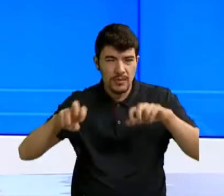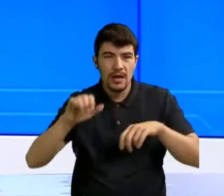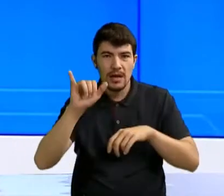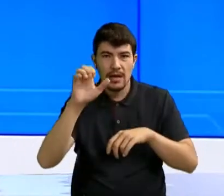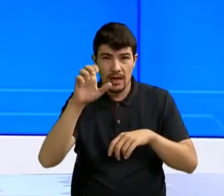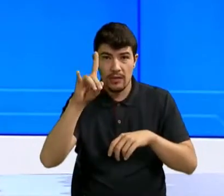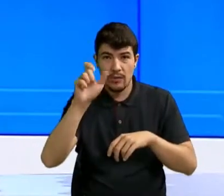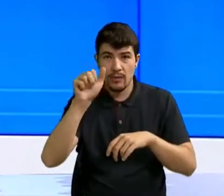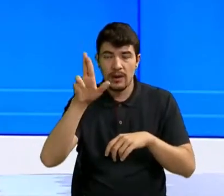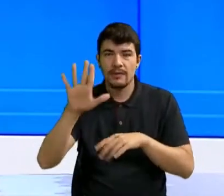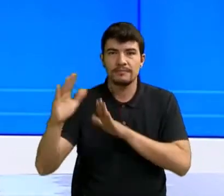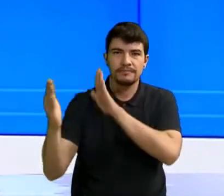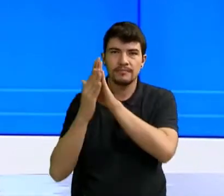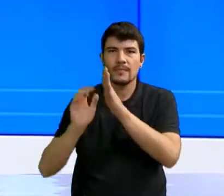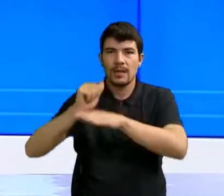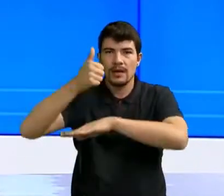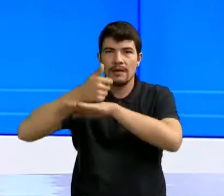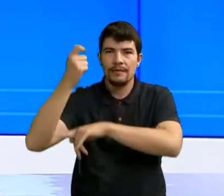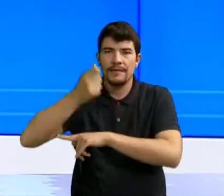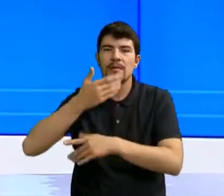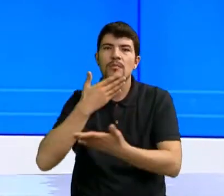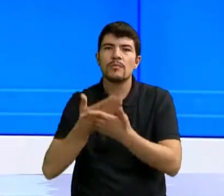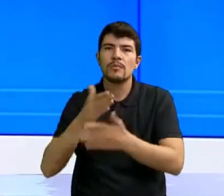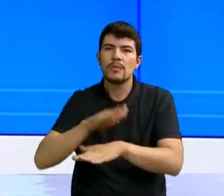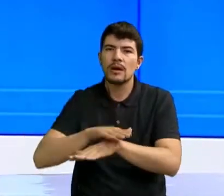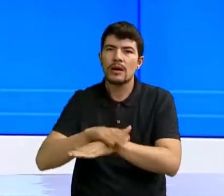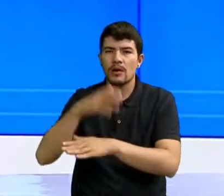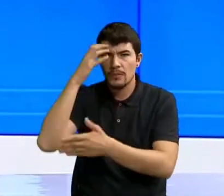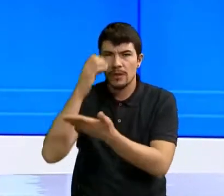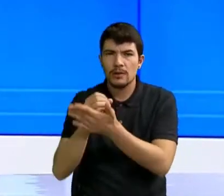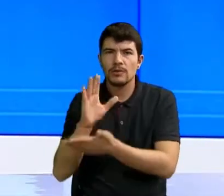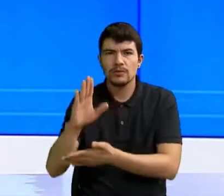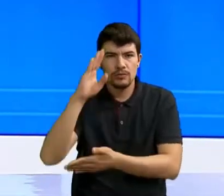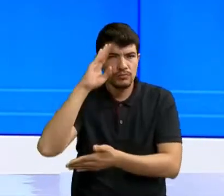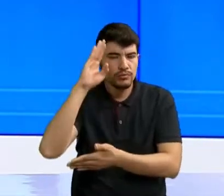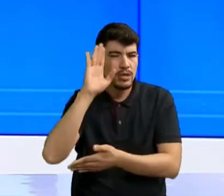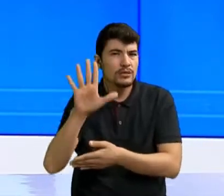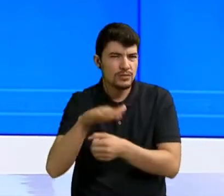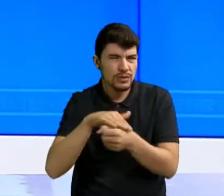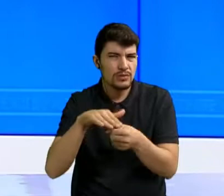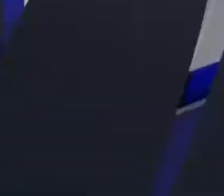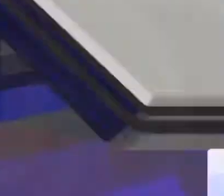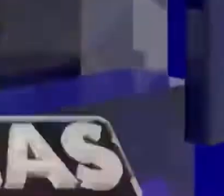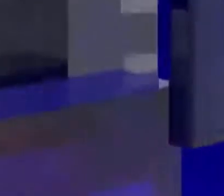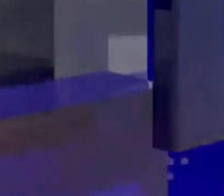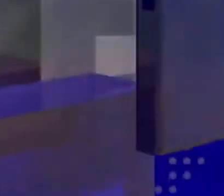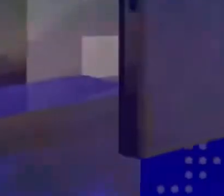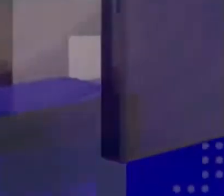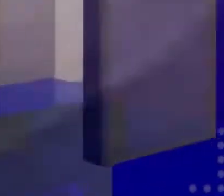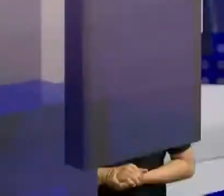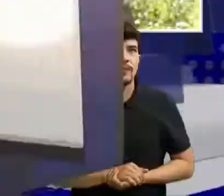habló con el director de fiscalía eduard muy buenas tardes qué dicen las autoridades sobre lo que ocurrió